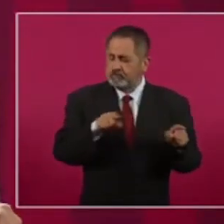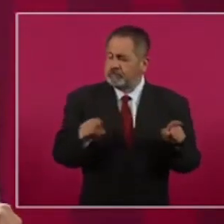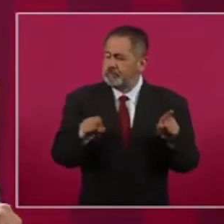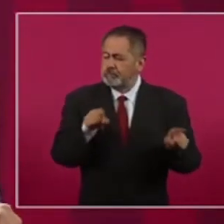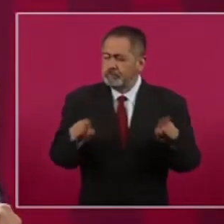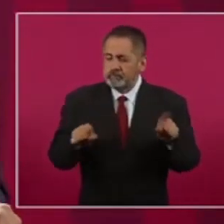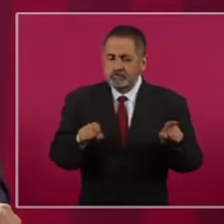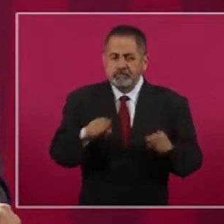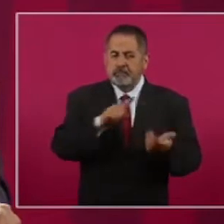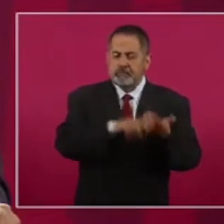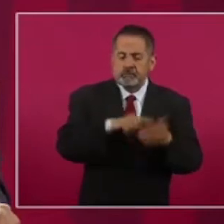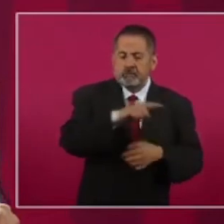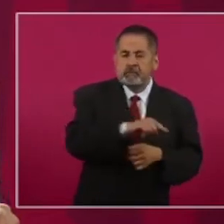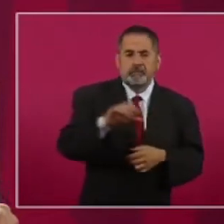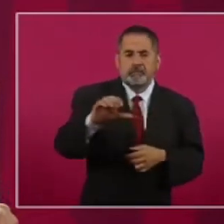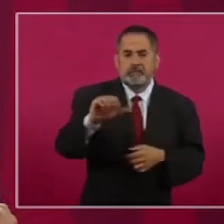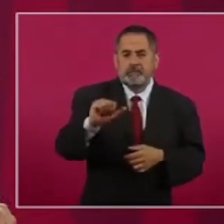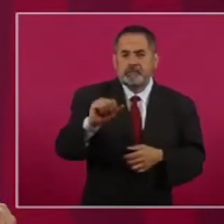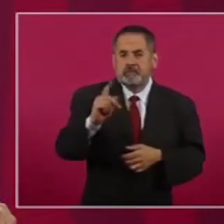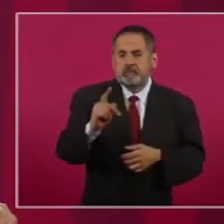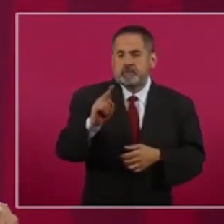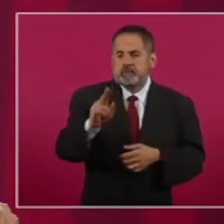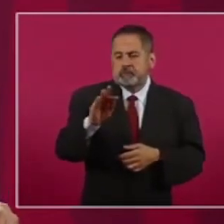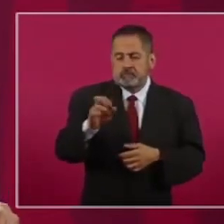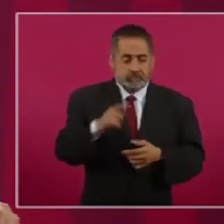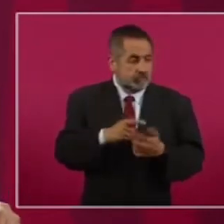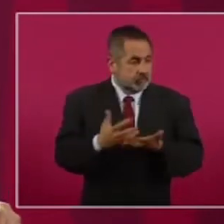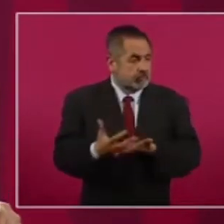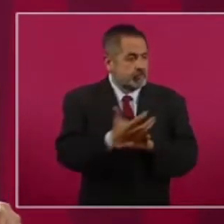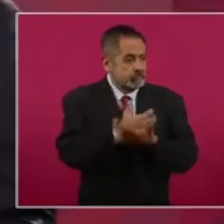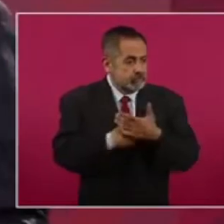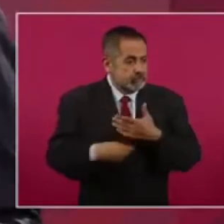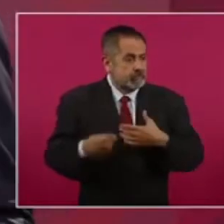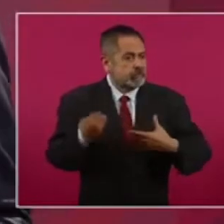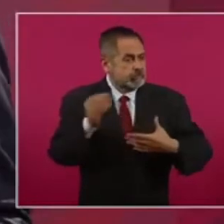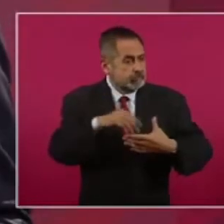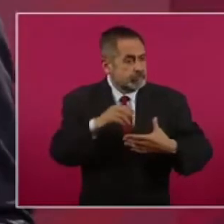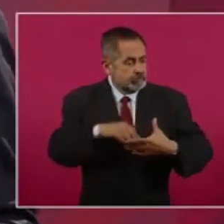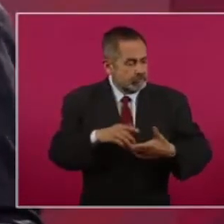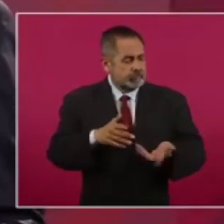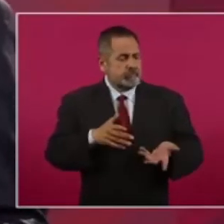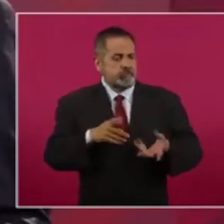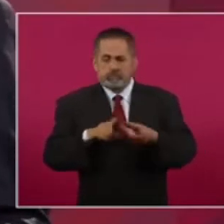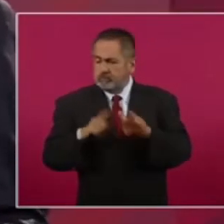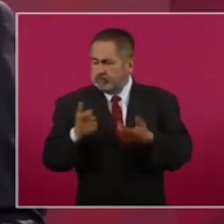en Capufe, más ingresos, ¿sí?,